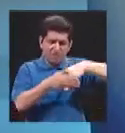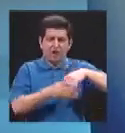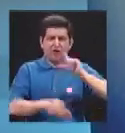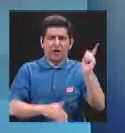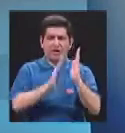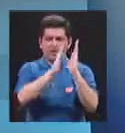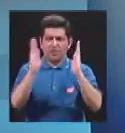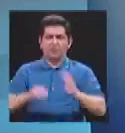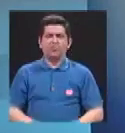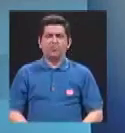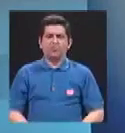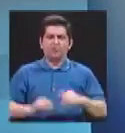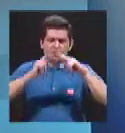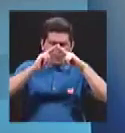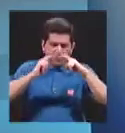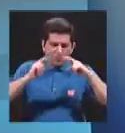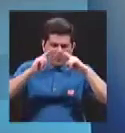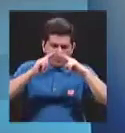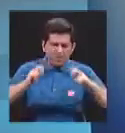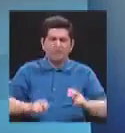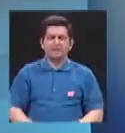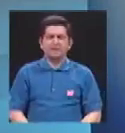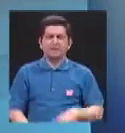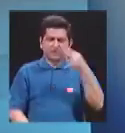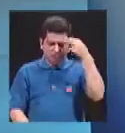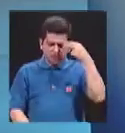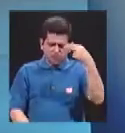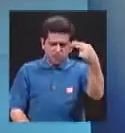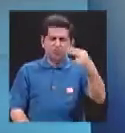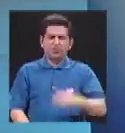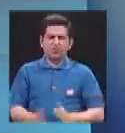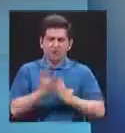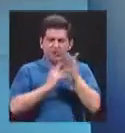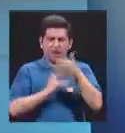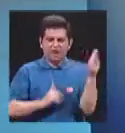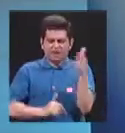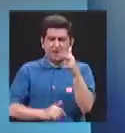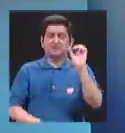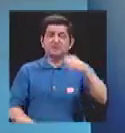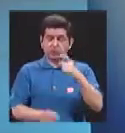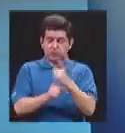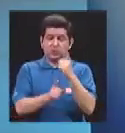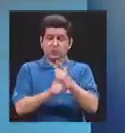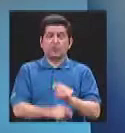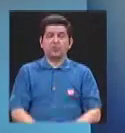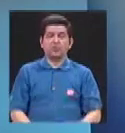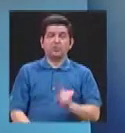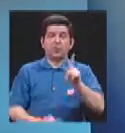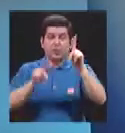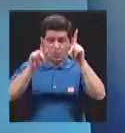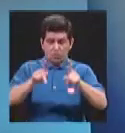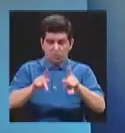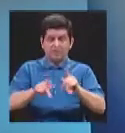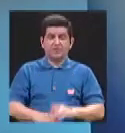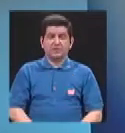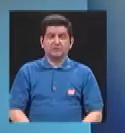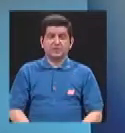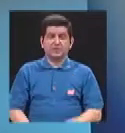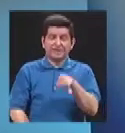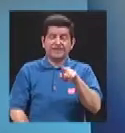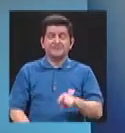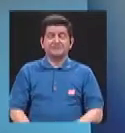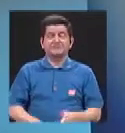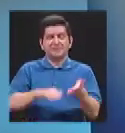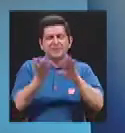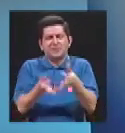archivo audiovisual del Lunes de Cinemateca, hacer un recuento, hacer un homenaje sentido por medio de la imagen. Ciertamente. Una de estas personas, pues, es